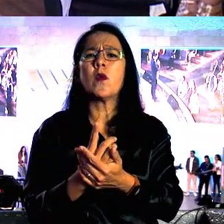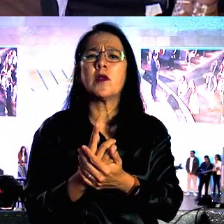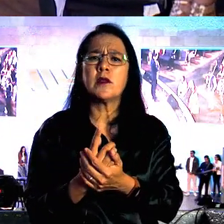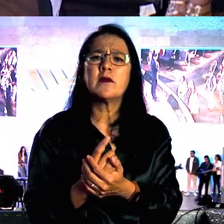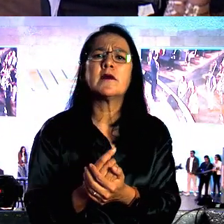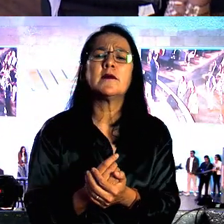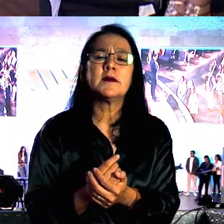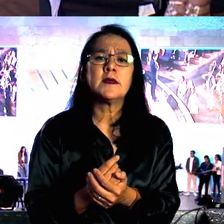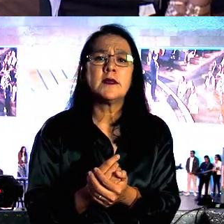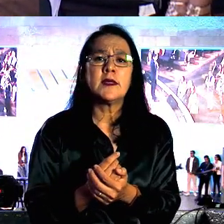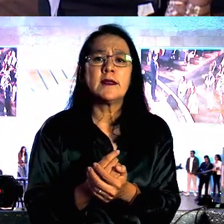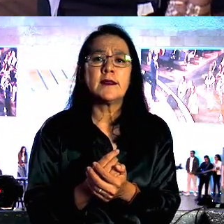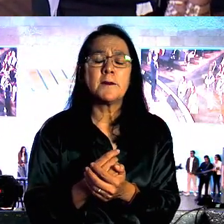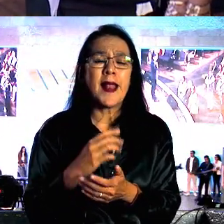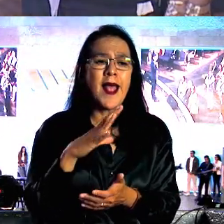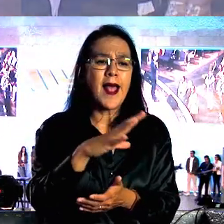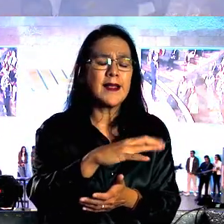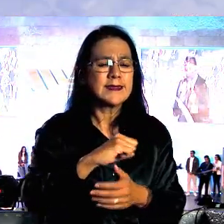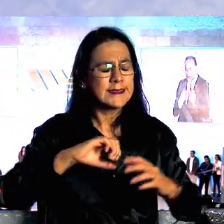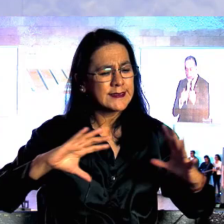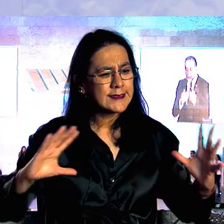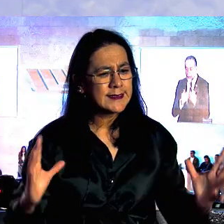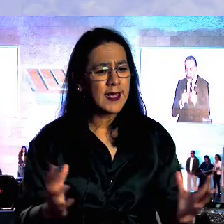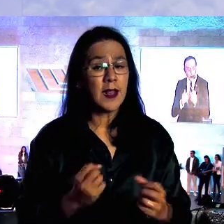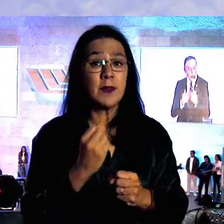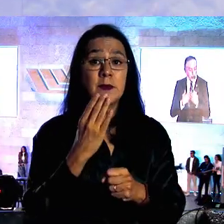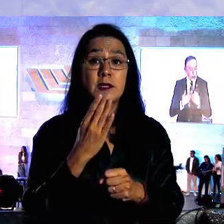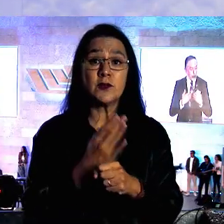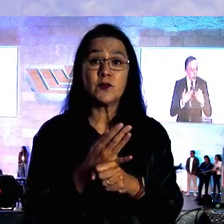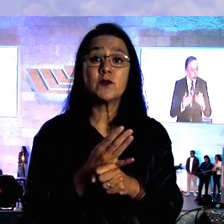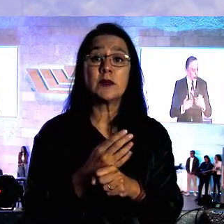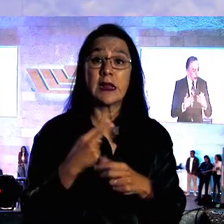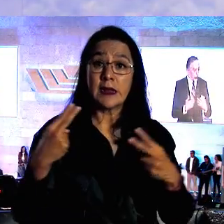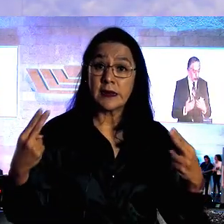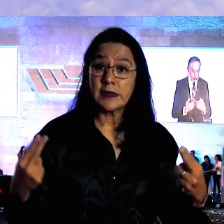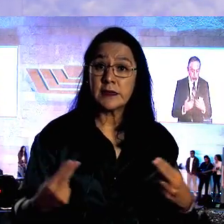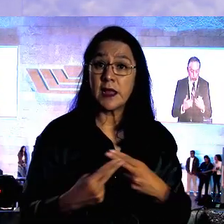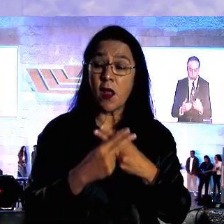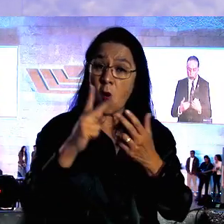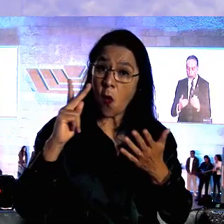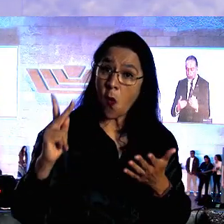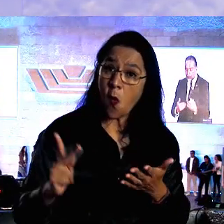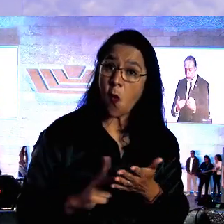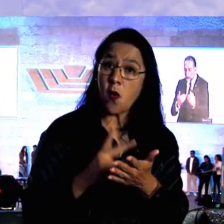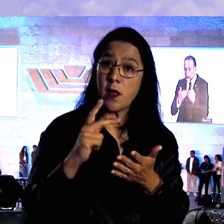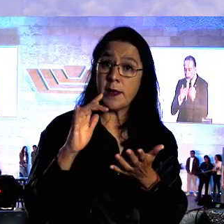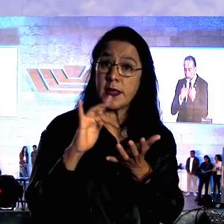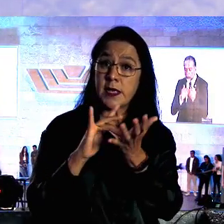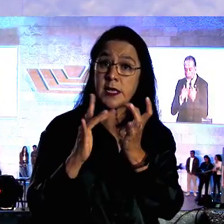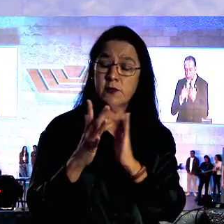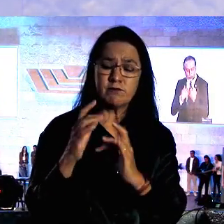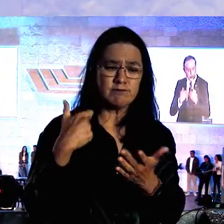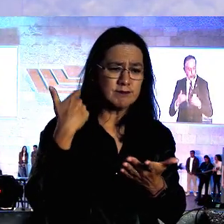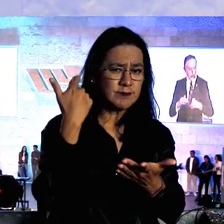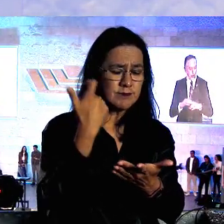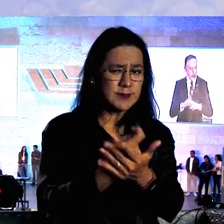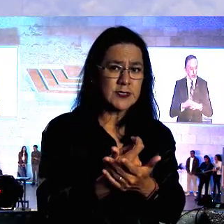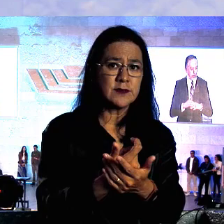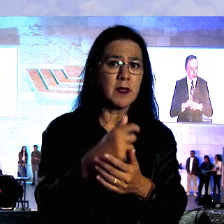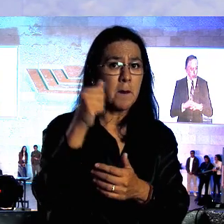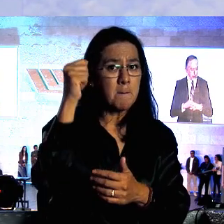alcanzar la salvación es haber nacido de nuevo porque Cristo Jesús pagó el precio de nuestros pecados